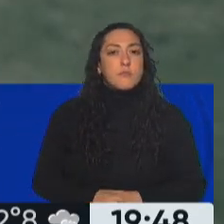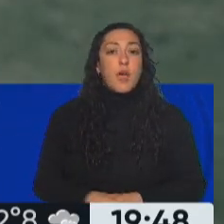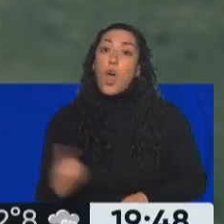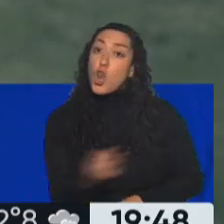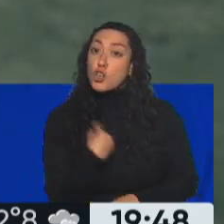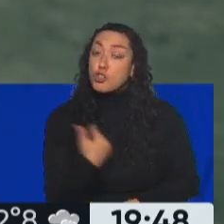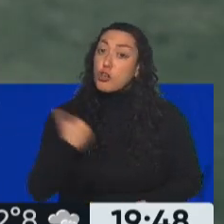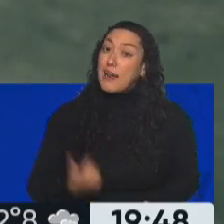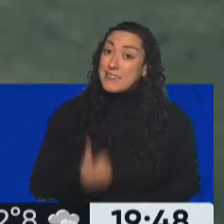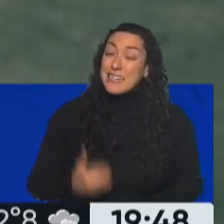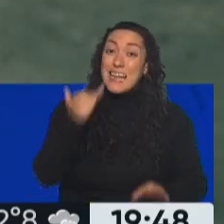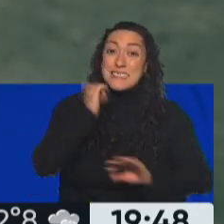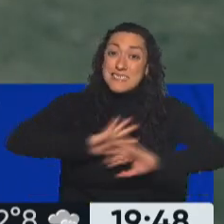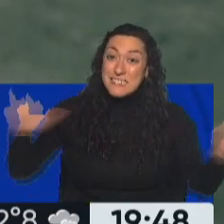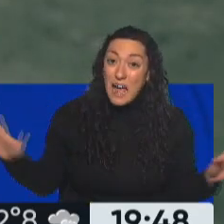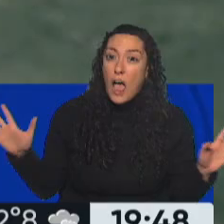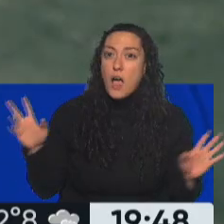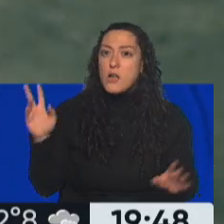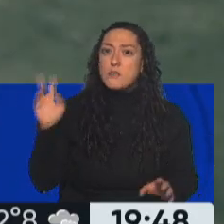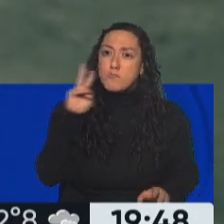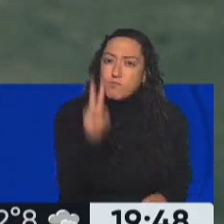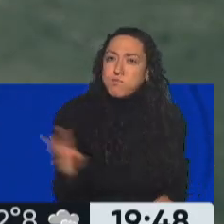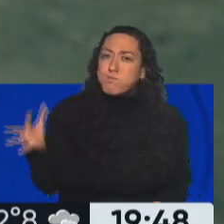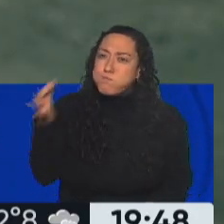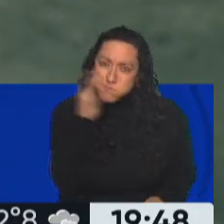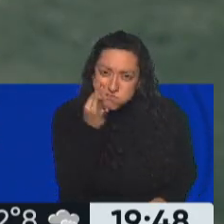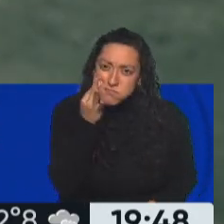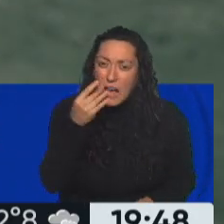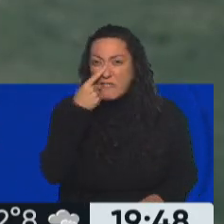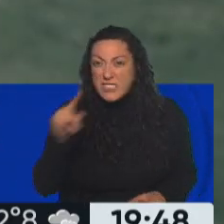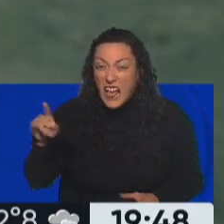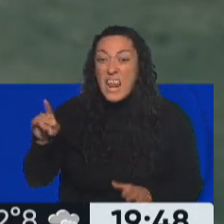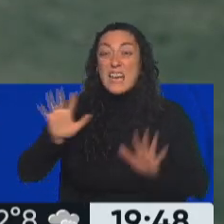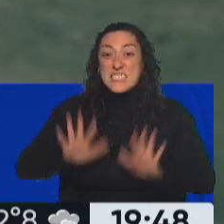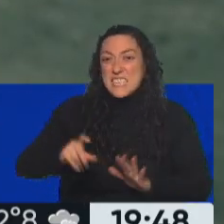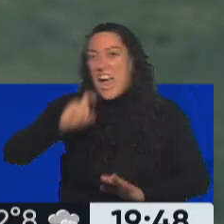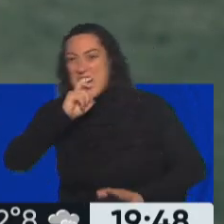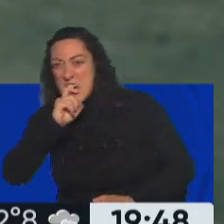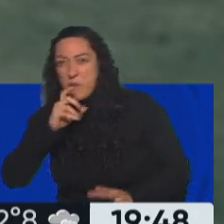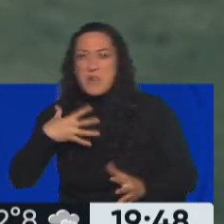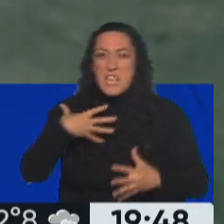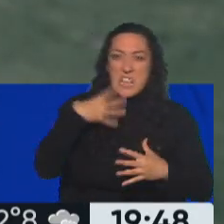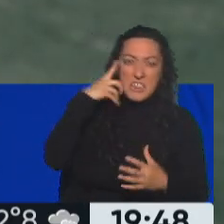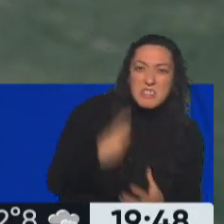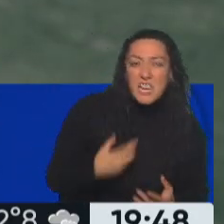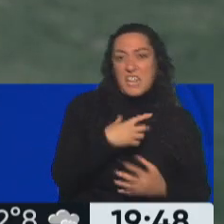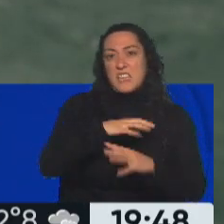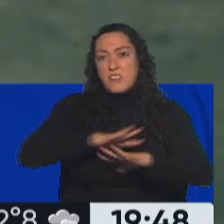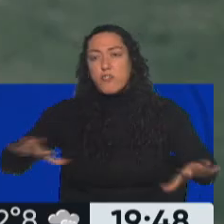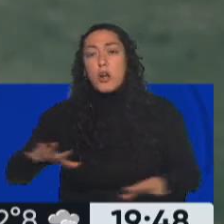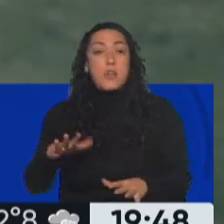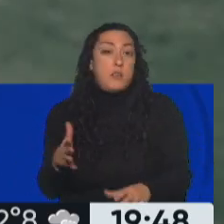Nosotros en Argentina ya hemos visto con nuestros propios ojos lo que hay al final de este camino de envidia y pasiones tristes.